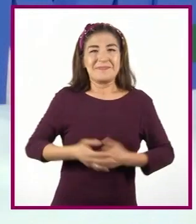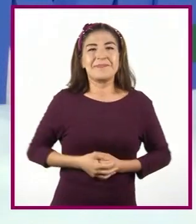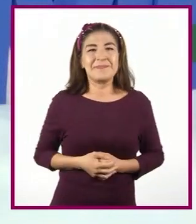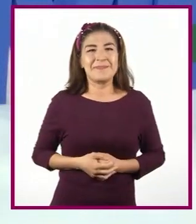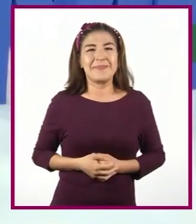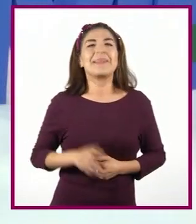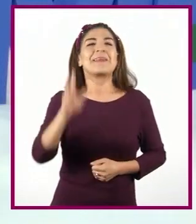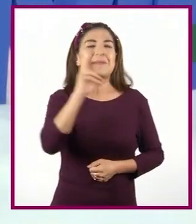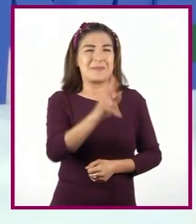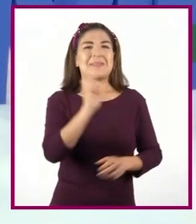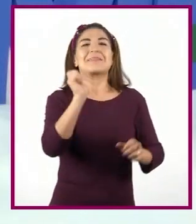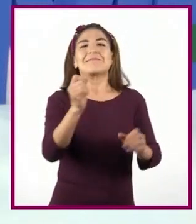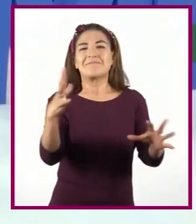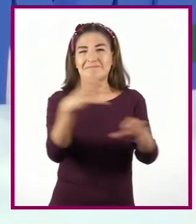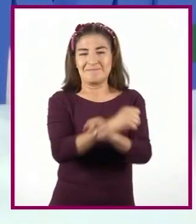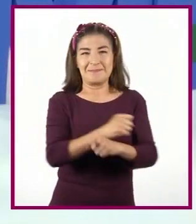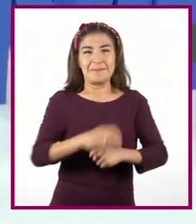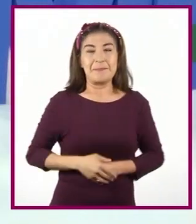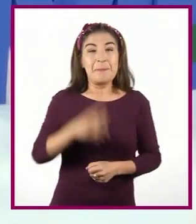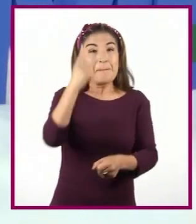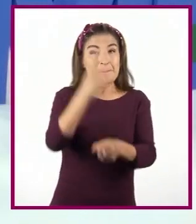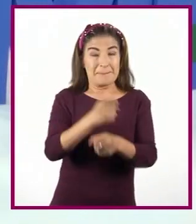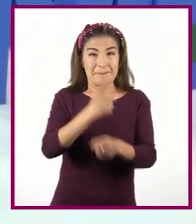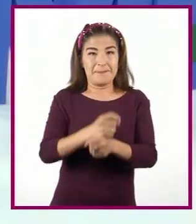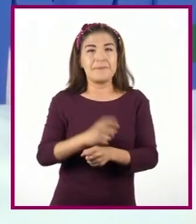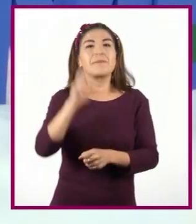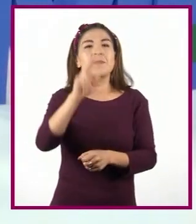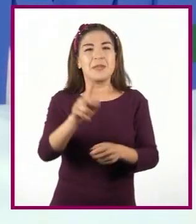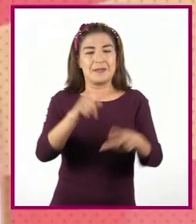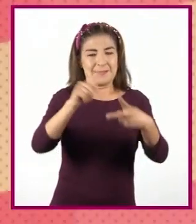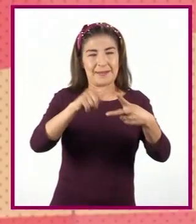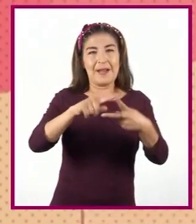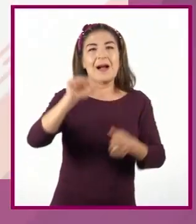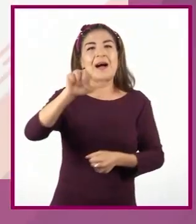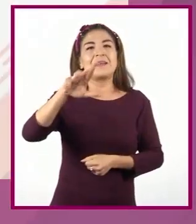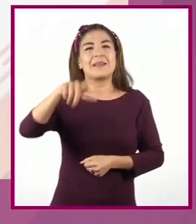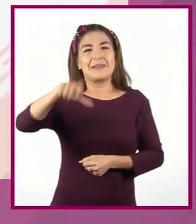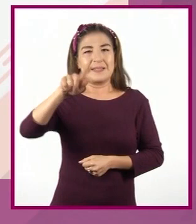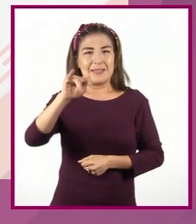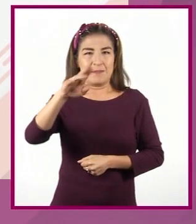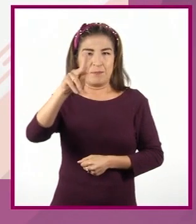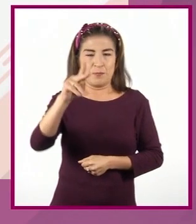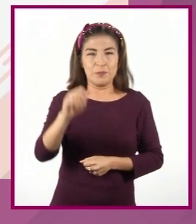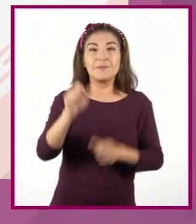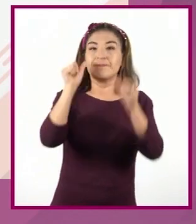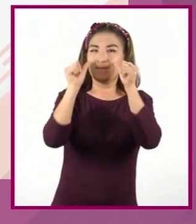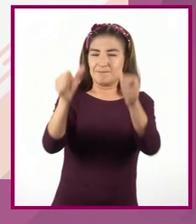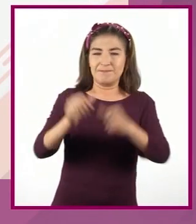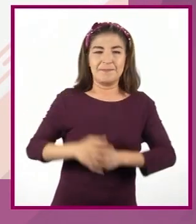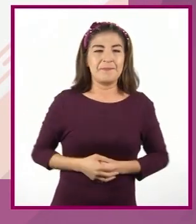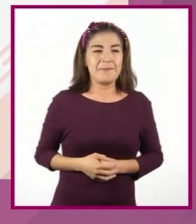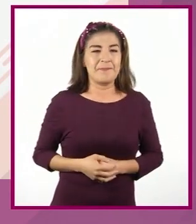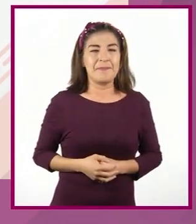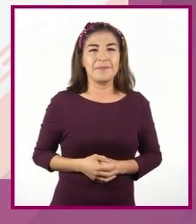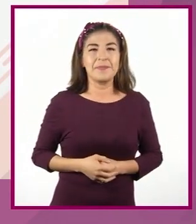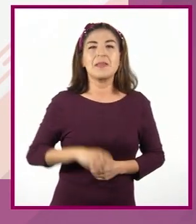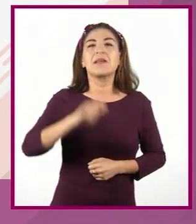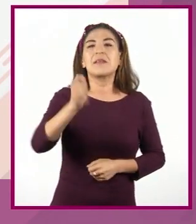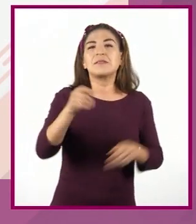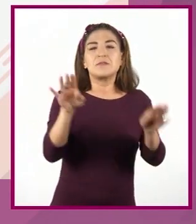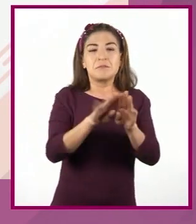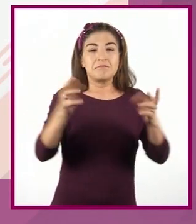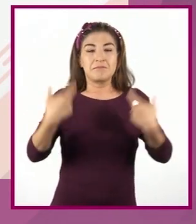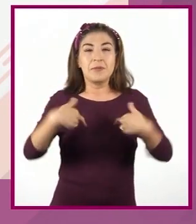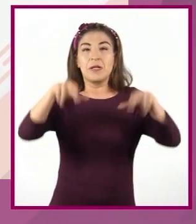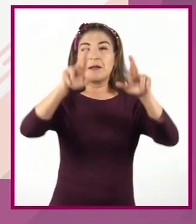Veamos qué son ambos. Primero vamos por los arquetipos. Pongan atención. El arquetipo es una